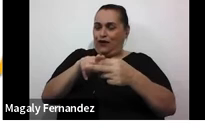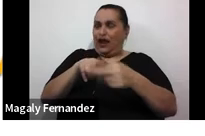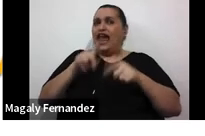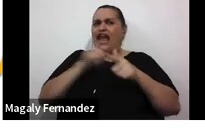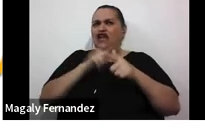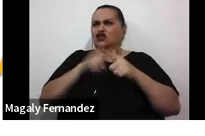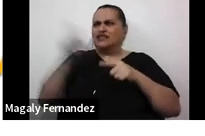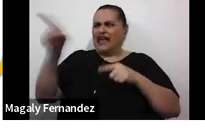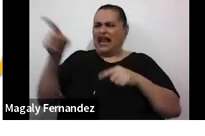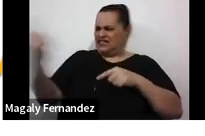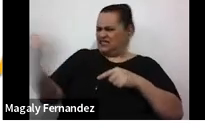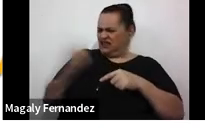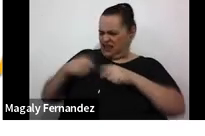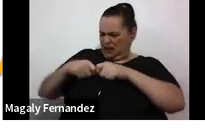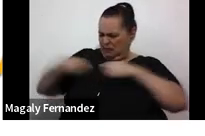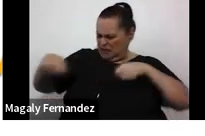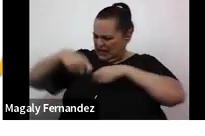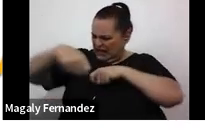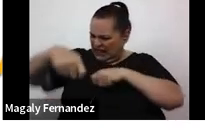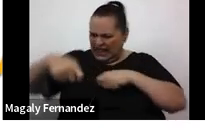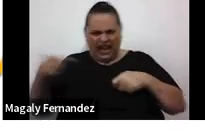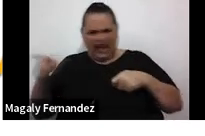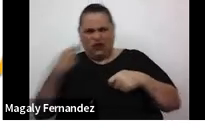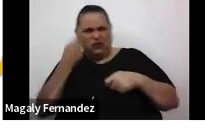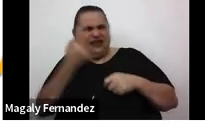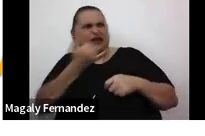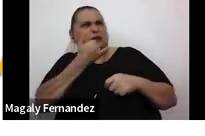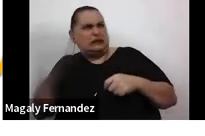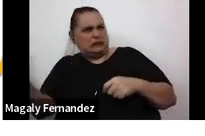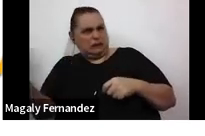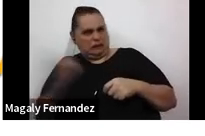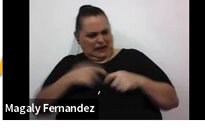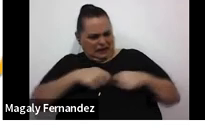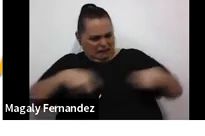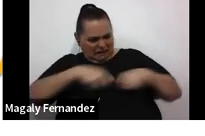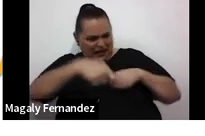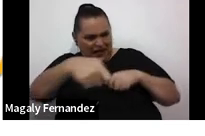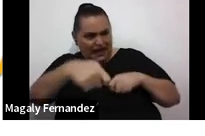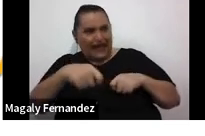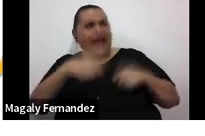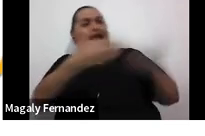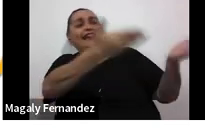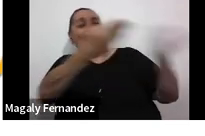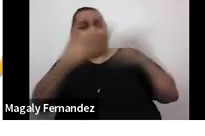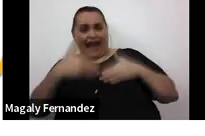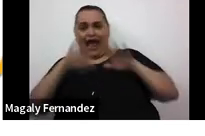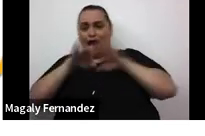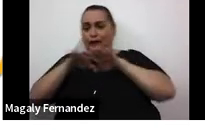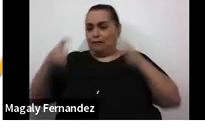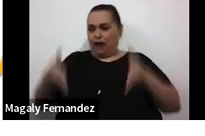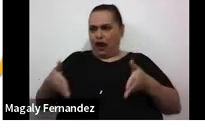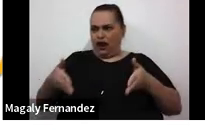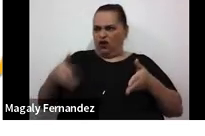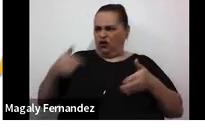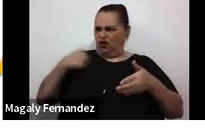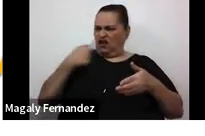llegado a medir pero ya no entendía porque estaban midiéndole la Silla nadie le dijo nada y después Le trajeron como maravilla al banquito y ella dijo y